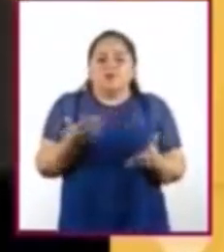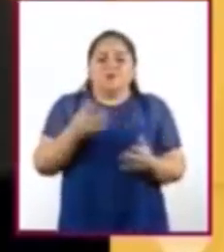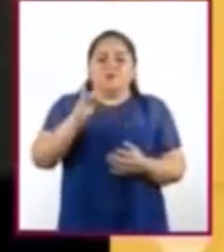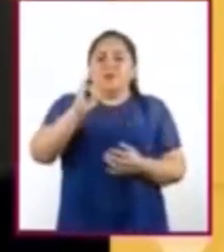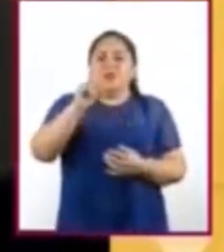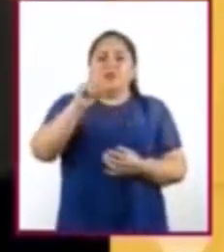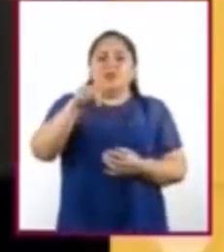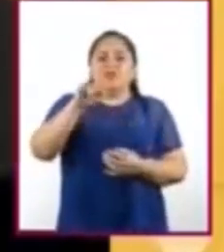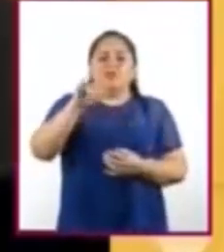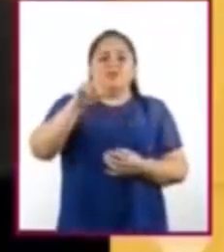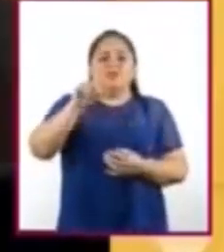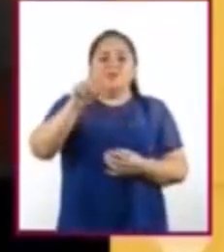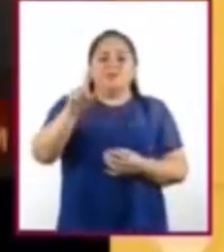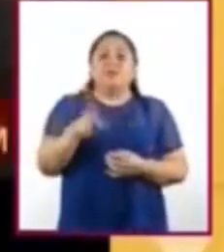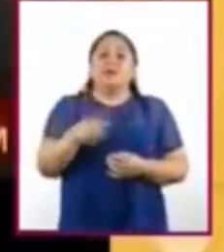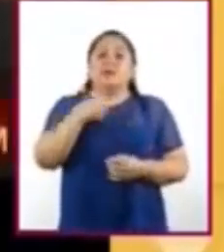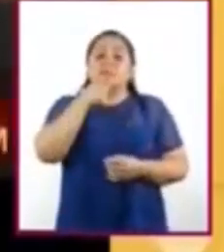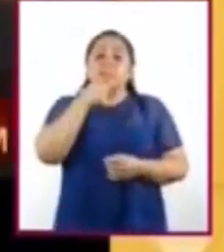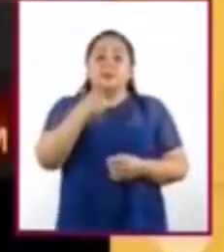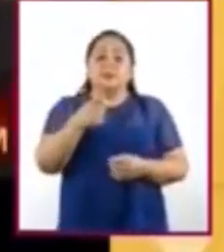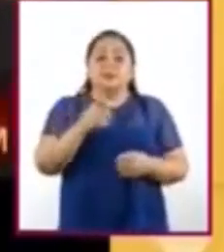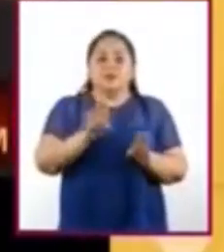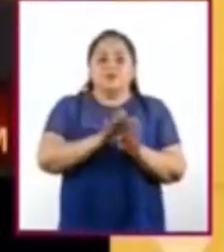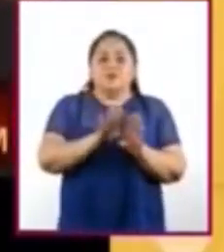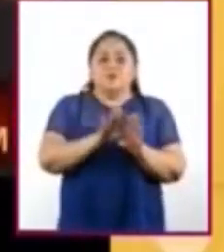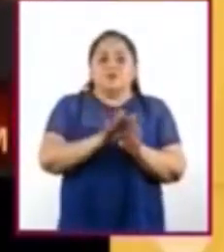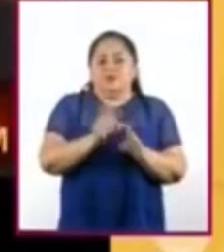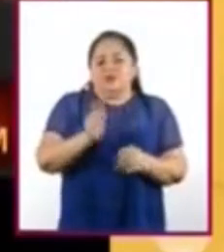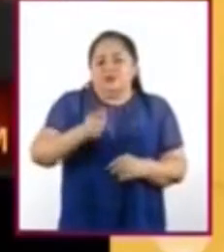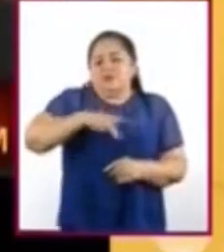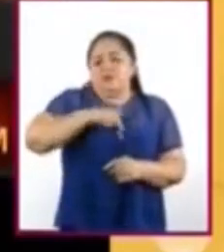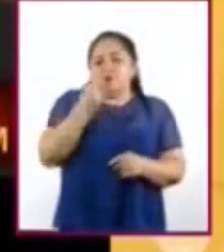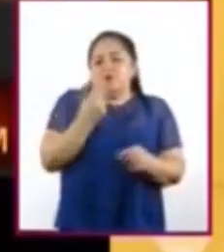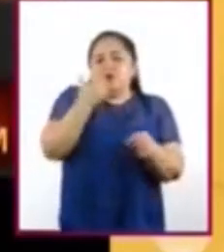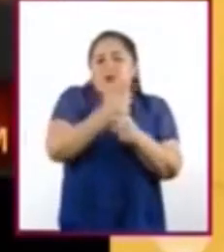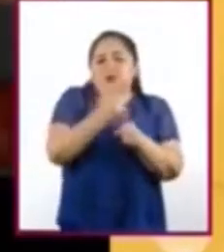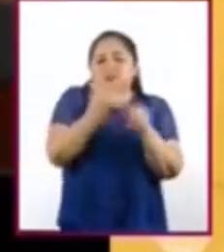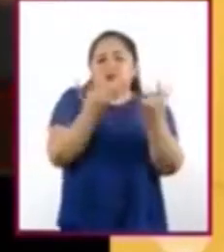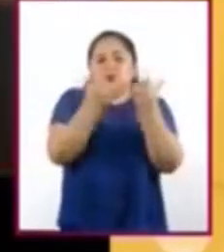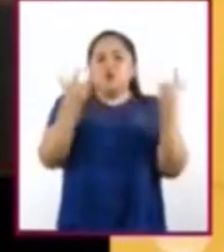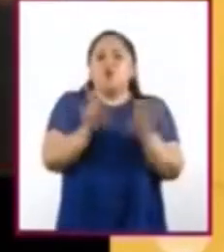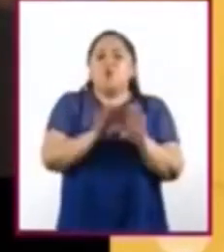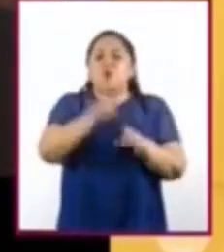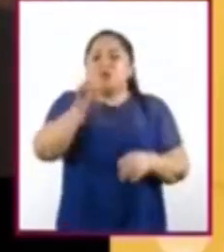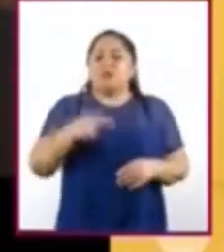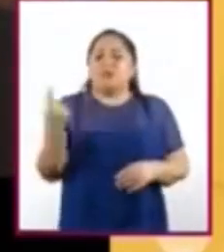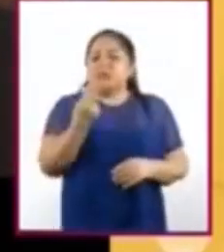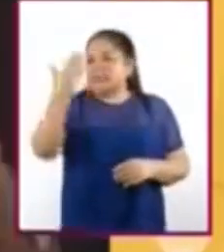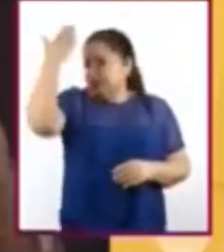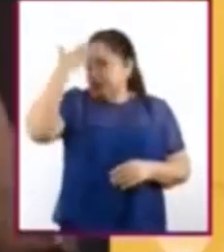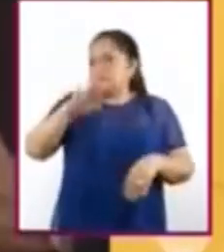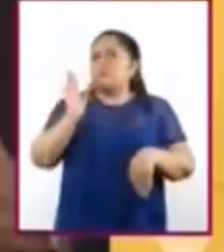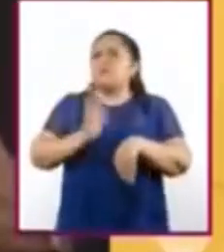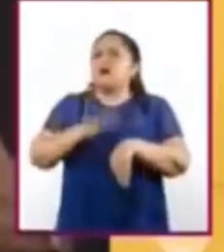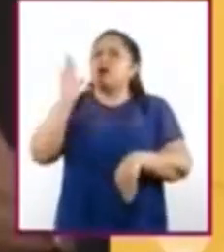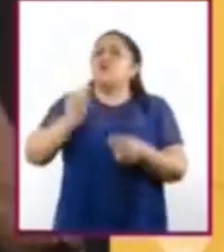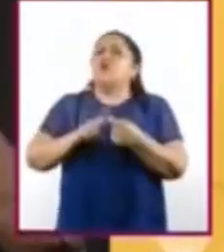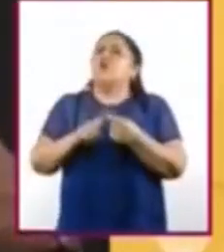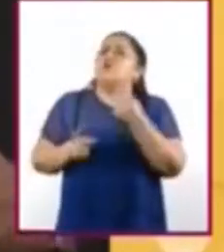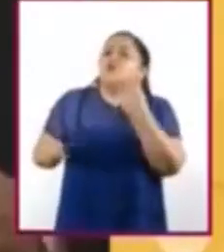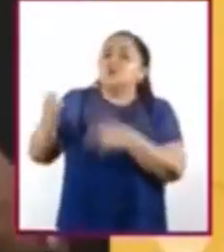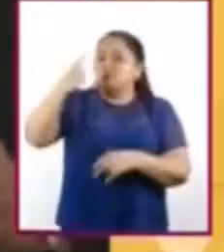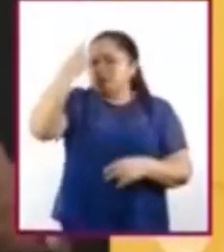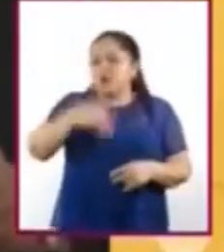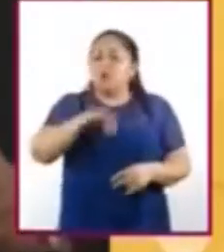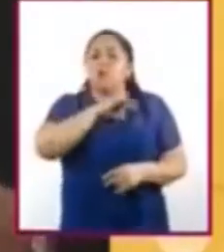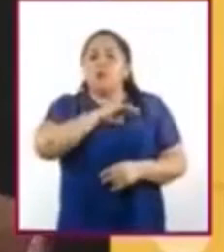La propia vida cotidiana nos tiene que llevar al sentido del descubrimiento de la historia como una necesidad de saber más de dónde venimos para